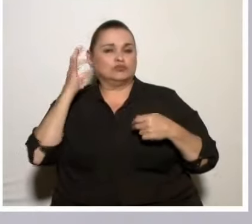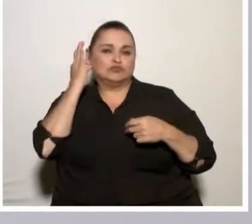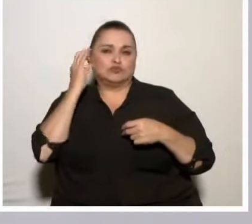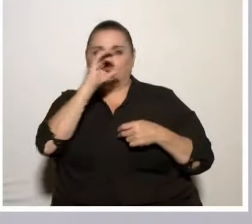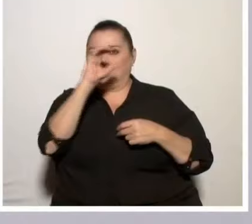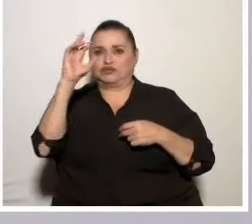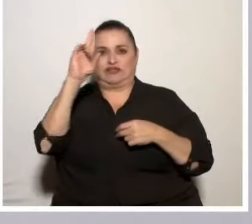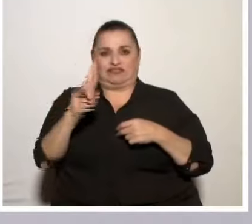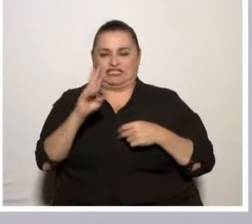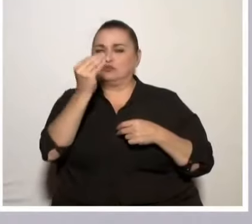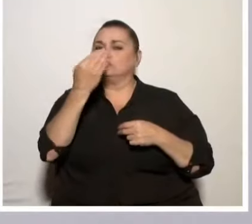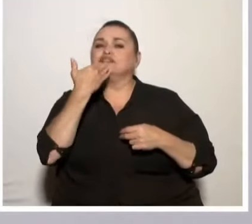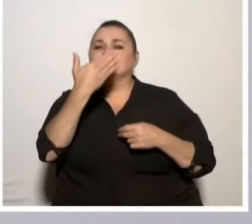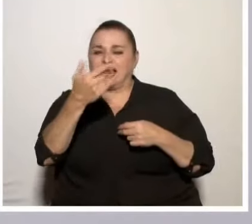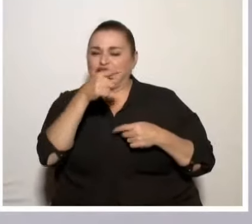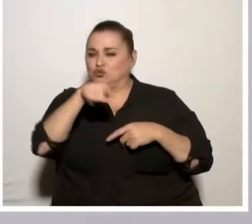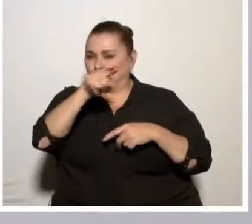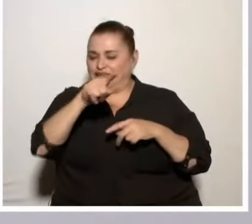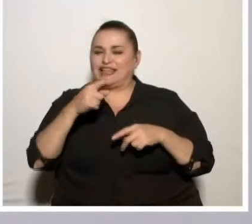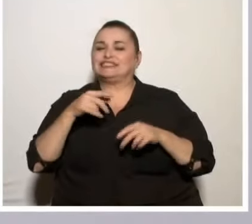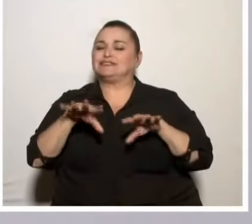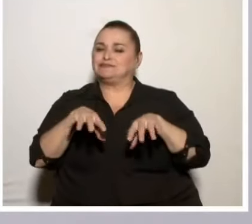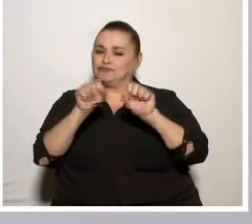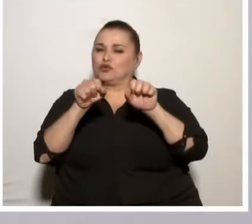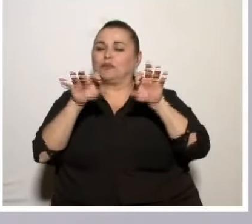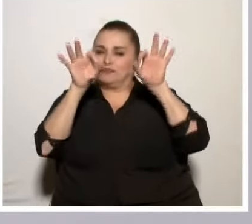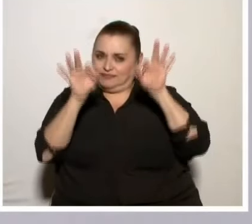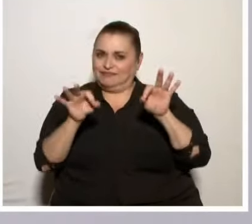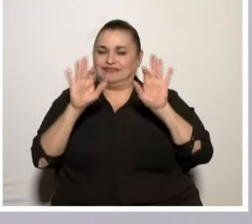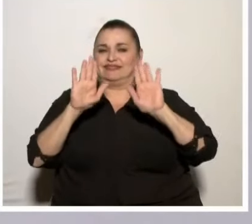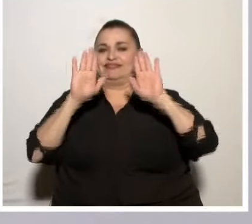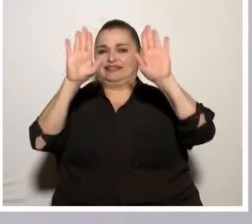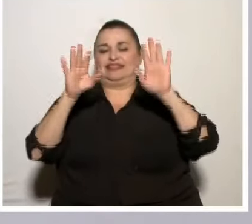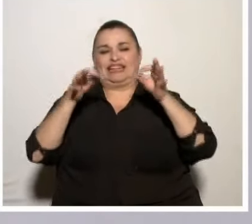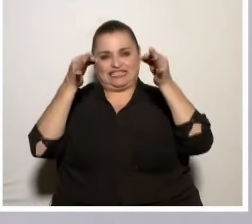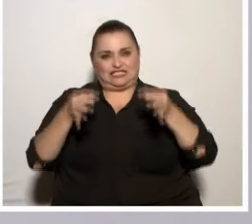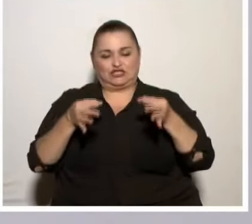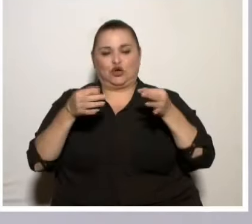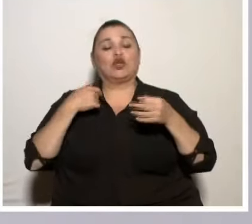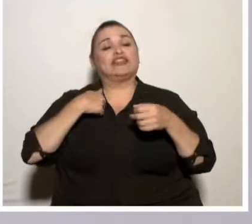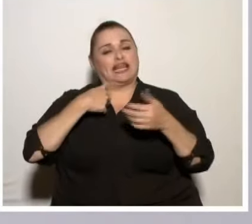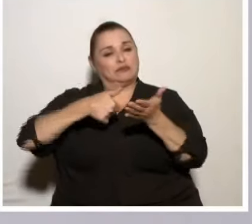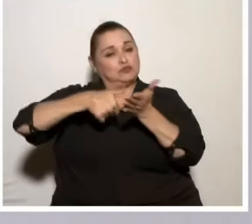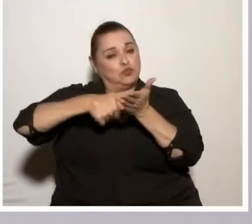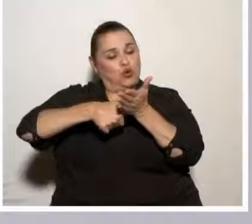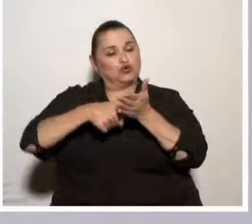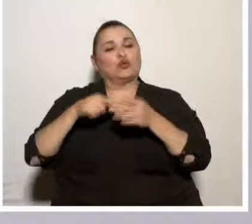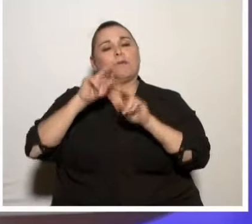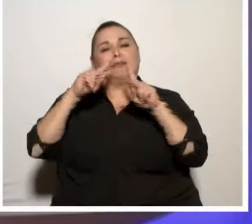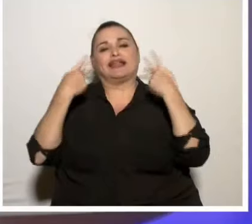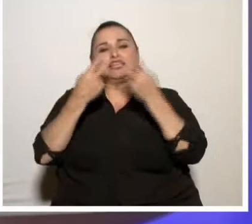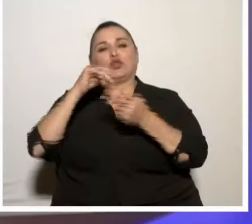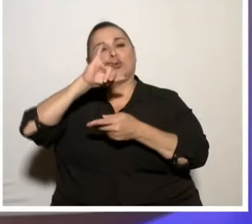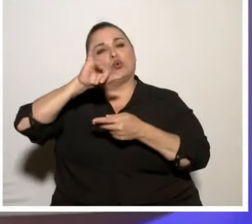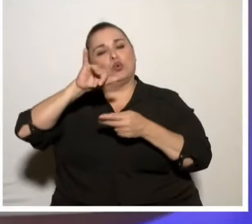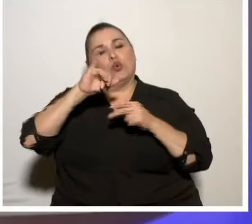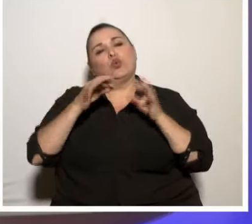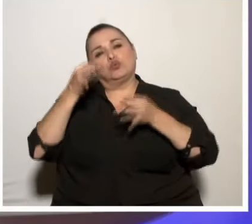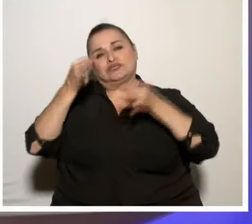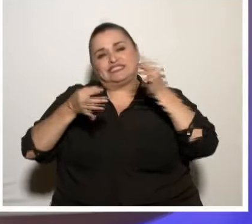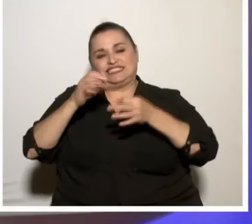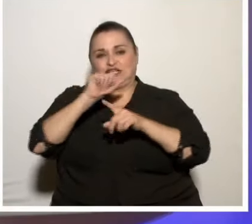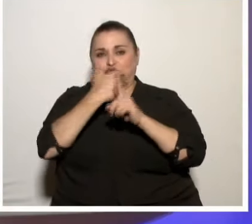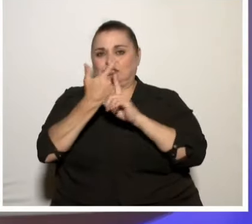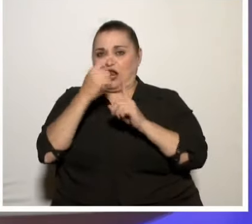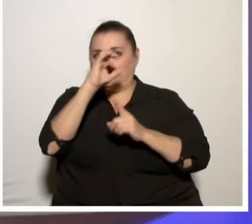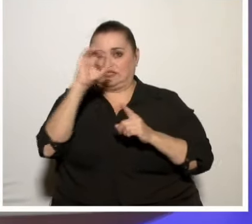gracias y espero que tomen una excelente decisión. Contamos con su voto desde el Partido Justicia Social Costarricense. Muchísimas gracias,